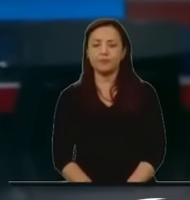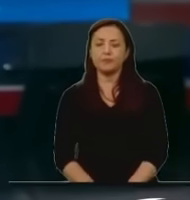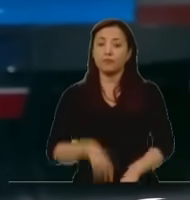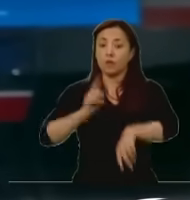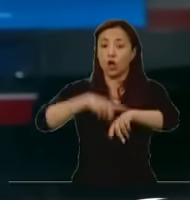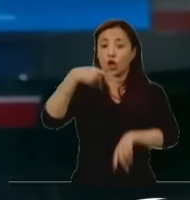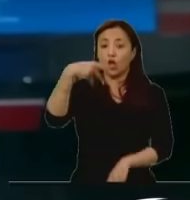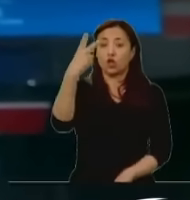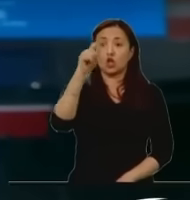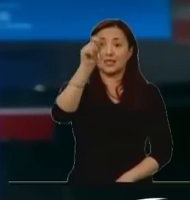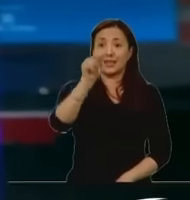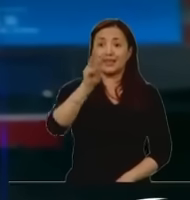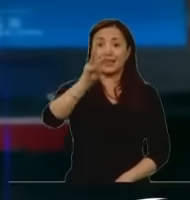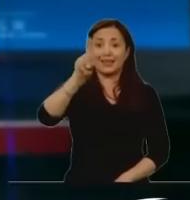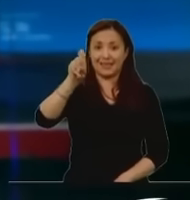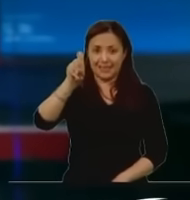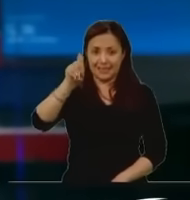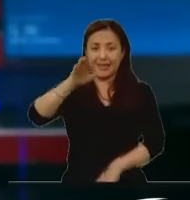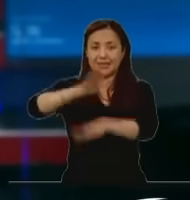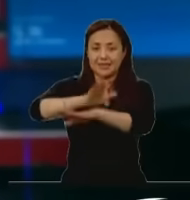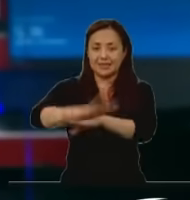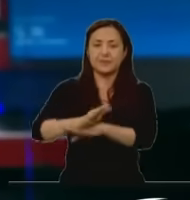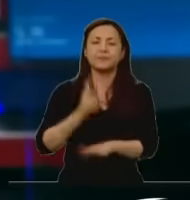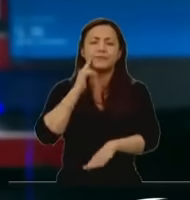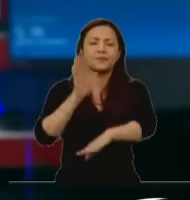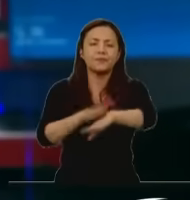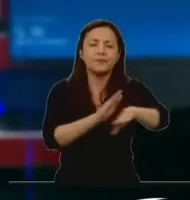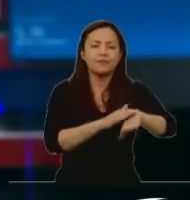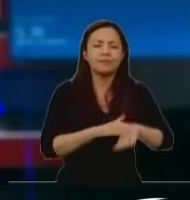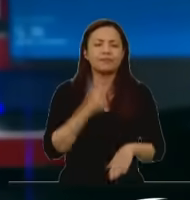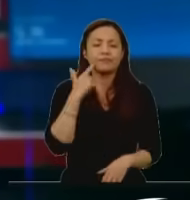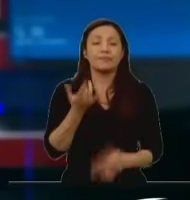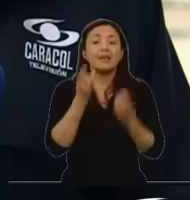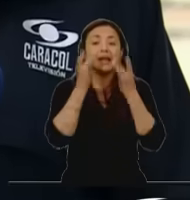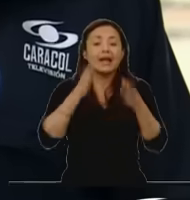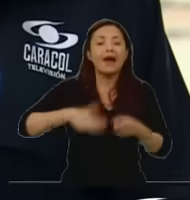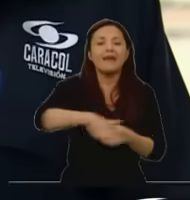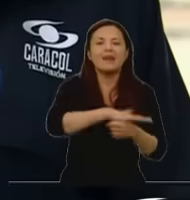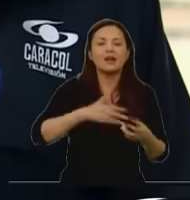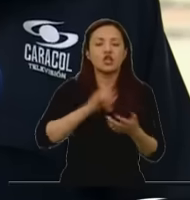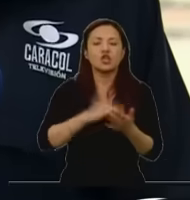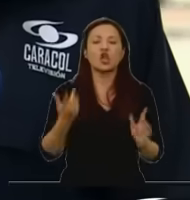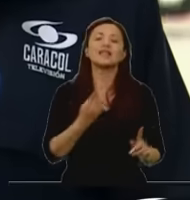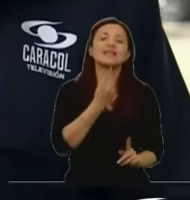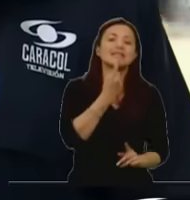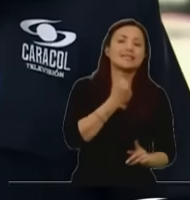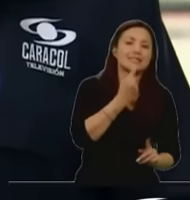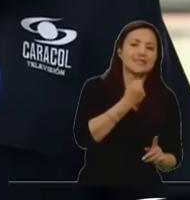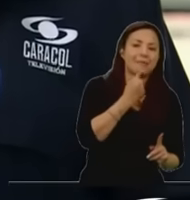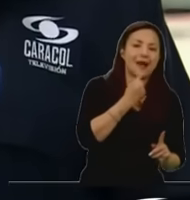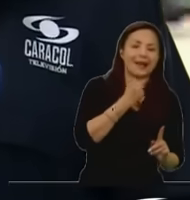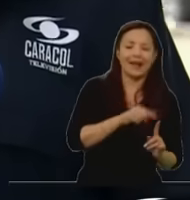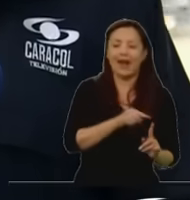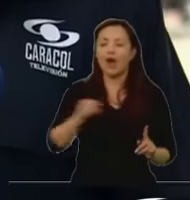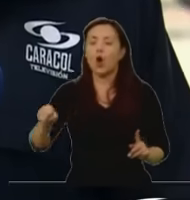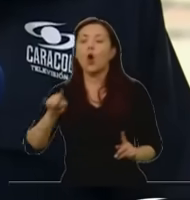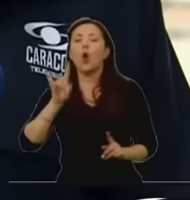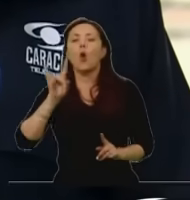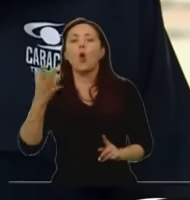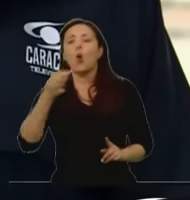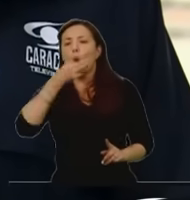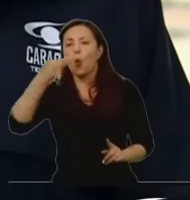12 del día, 36 minutos, mucha atención. Un grave accidente se registró en la vía entre Zipaquirá y Ubaté. Juan Carlos Pardo, ¿qué fue lo que